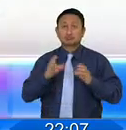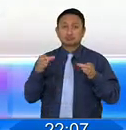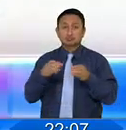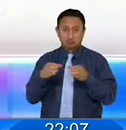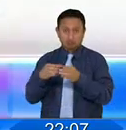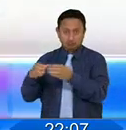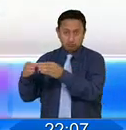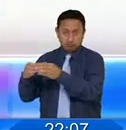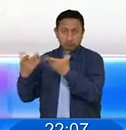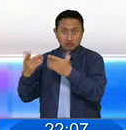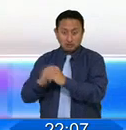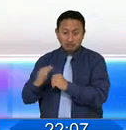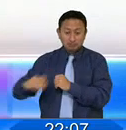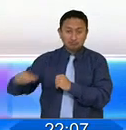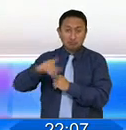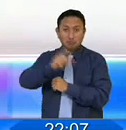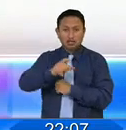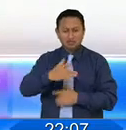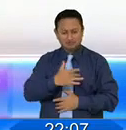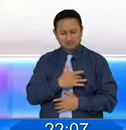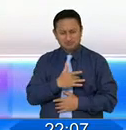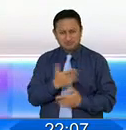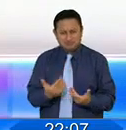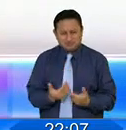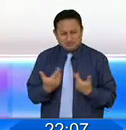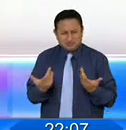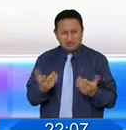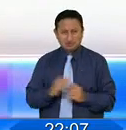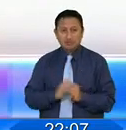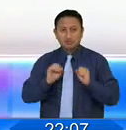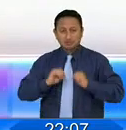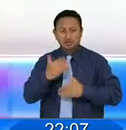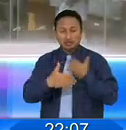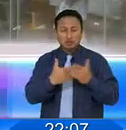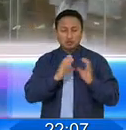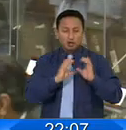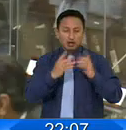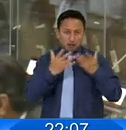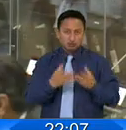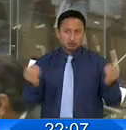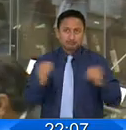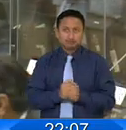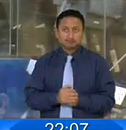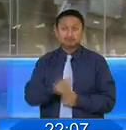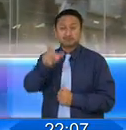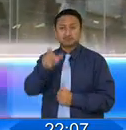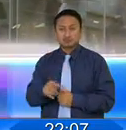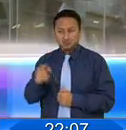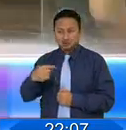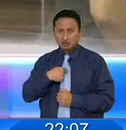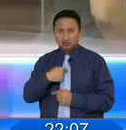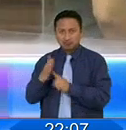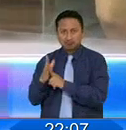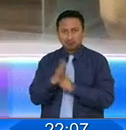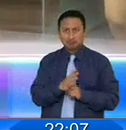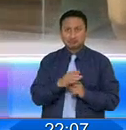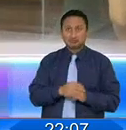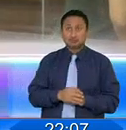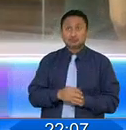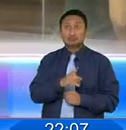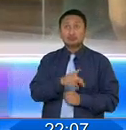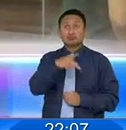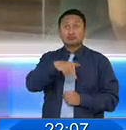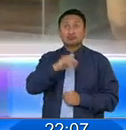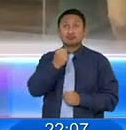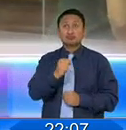claro, entonces eso generó un malestar, pero ese malestar conversando se pudo superar. No faltó quienes se sienten relegados. Es el caso del Partido